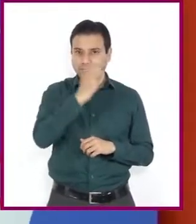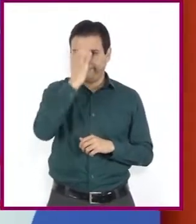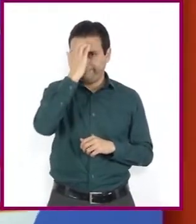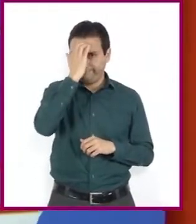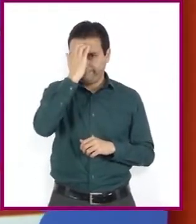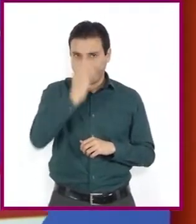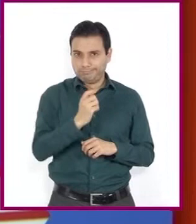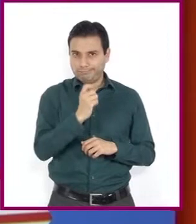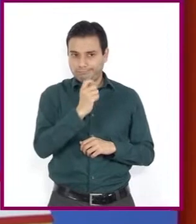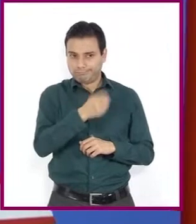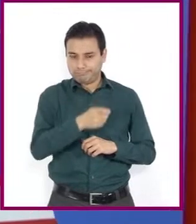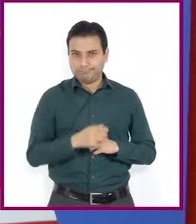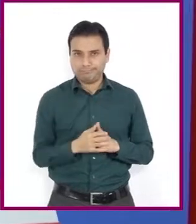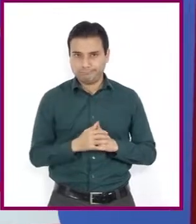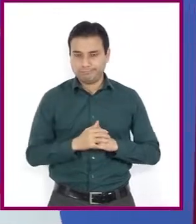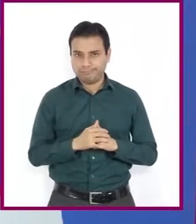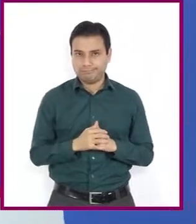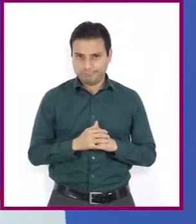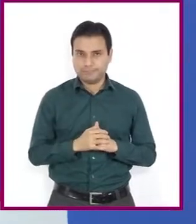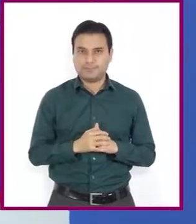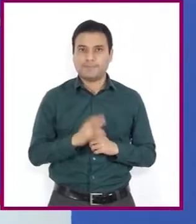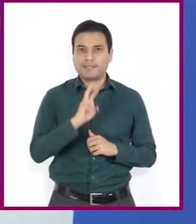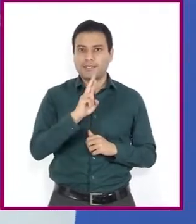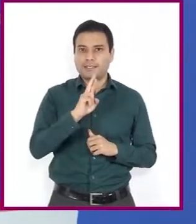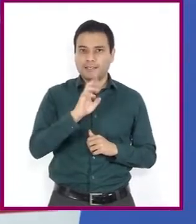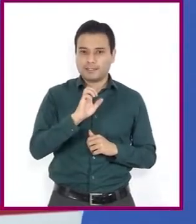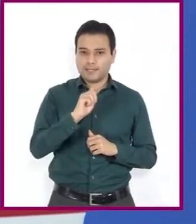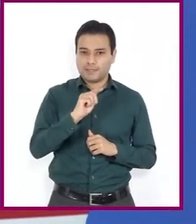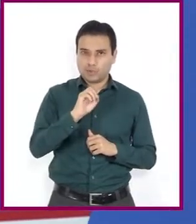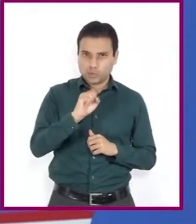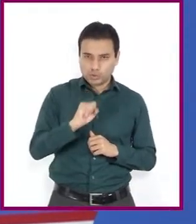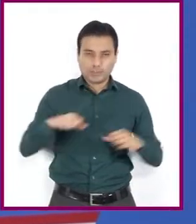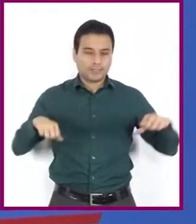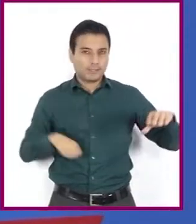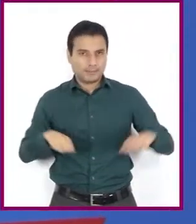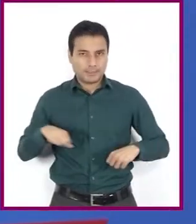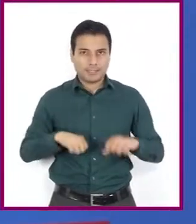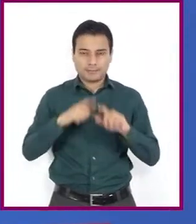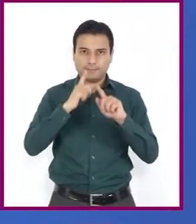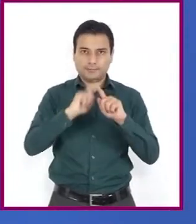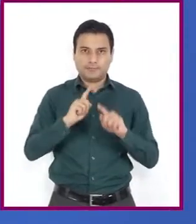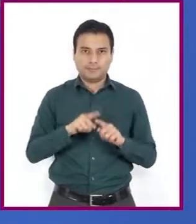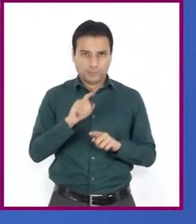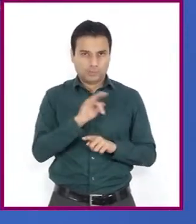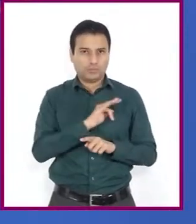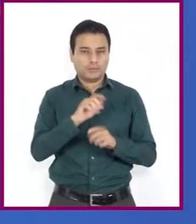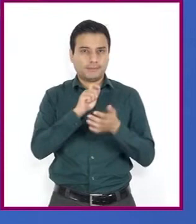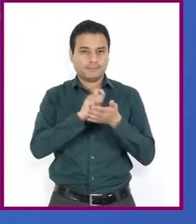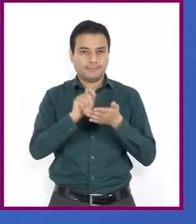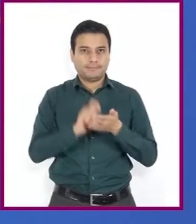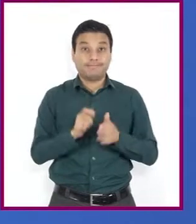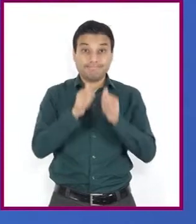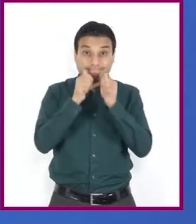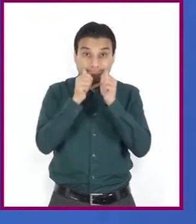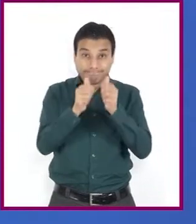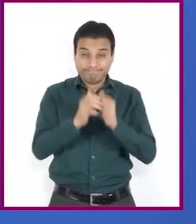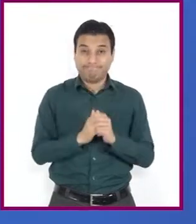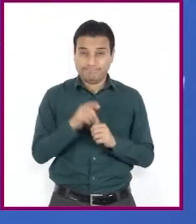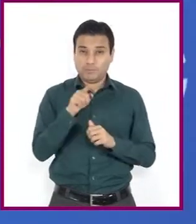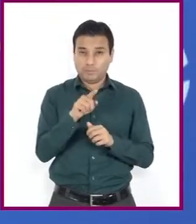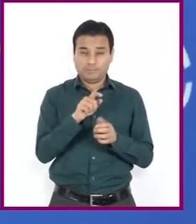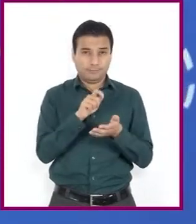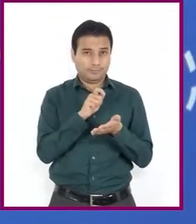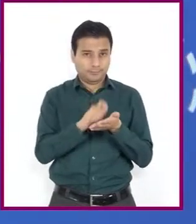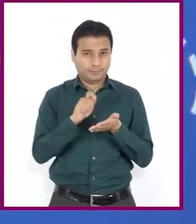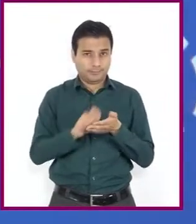resolver en casa los retos que trabajaremos en esta sesión, por lo que les pido estén atentos y anoten en su